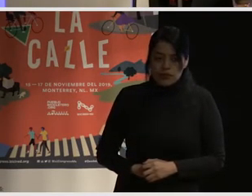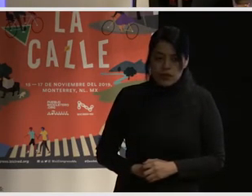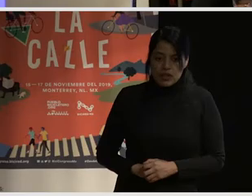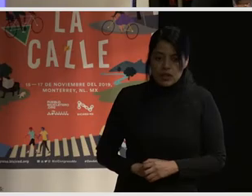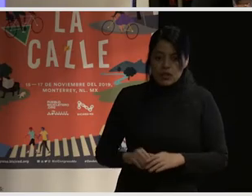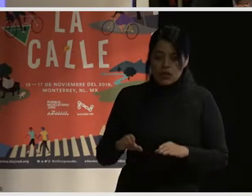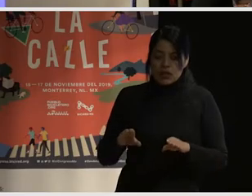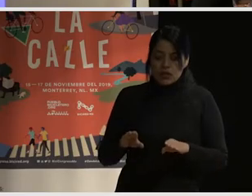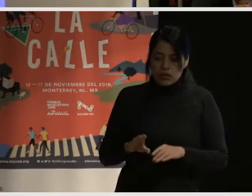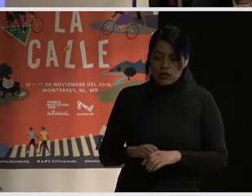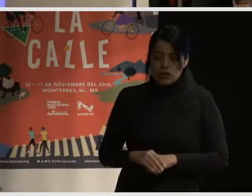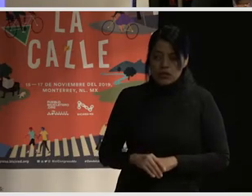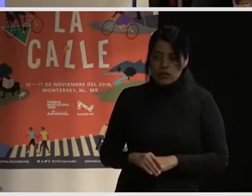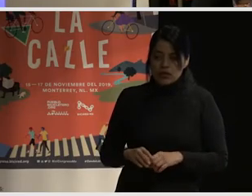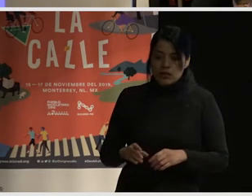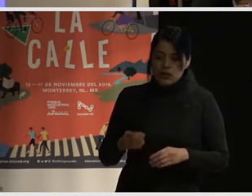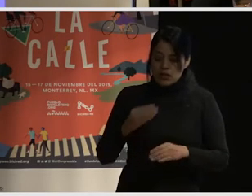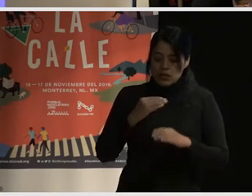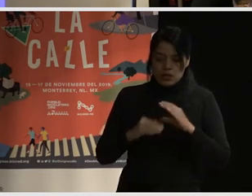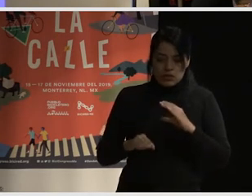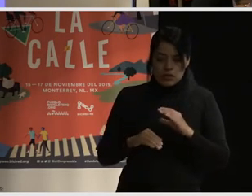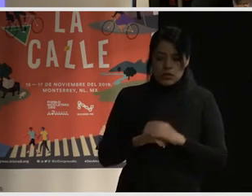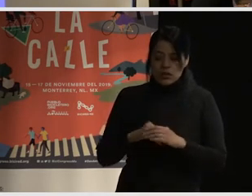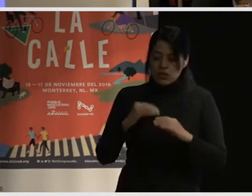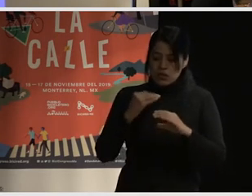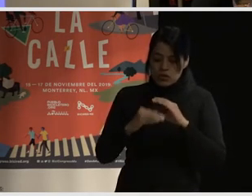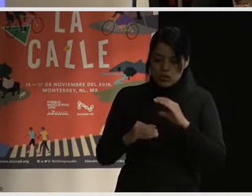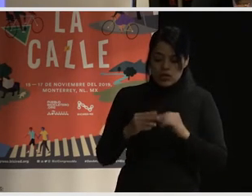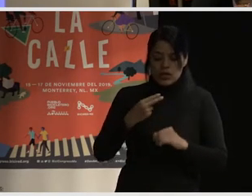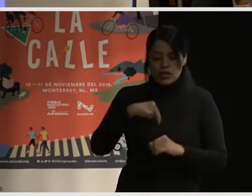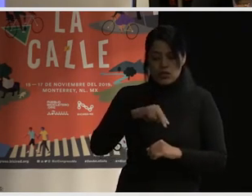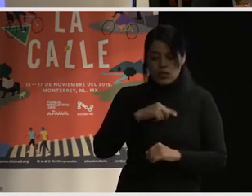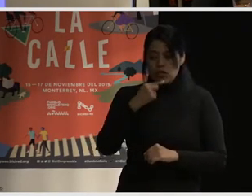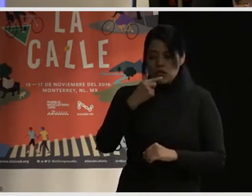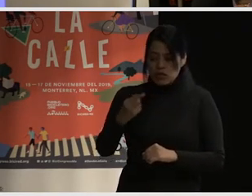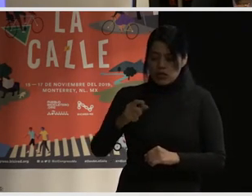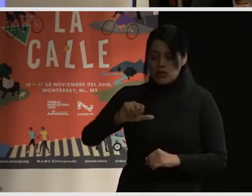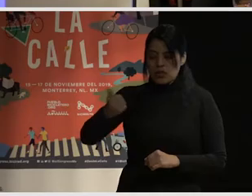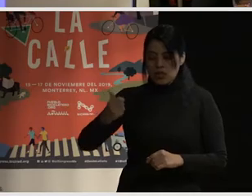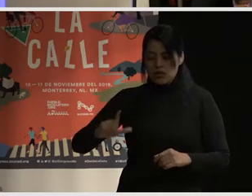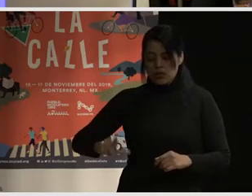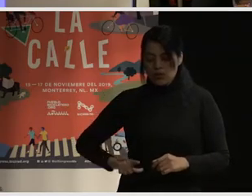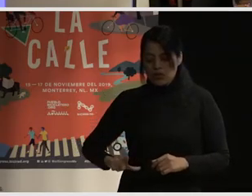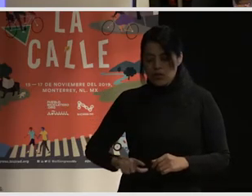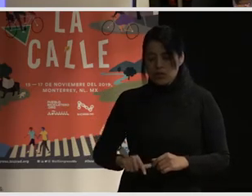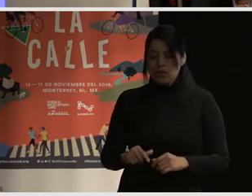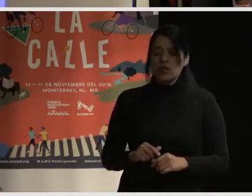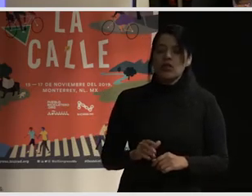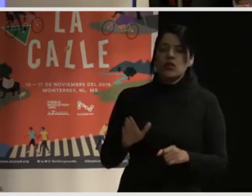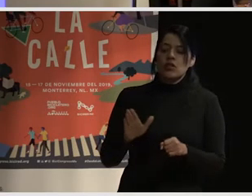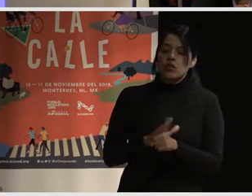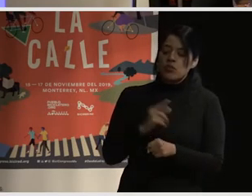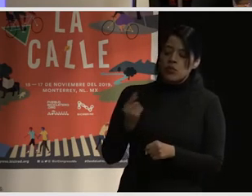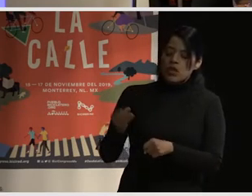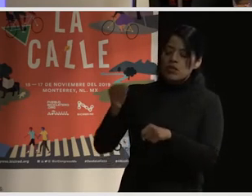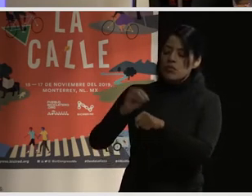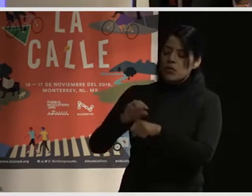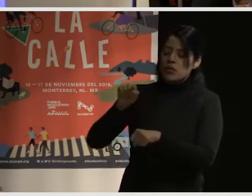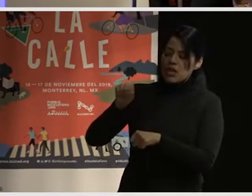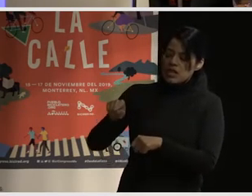regresar el vino como ya dijimos los mensajes que dan los mensajes que daríamos pues sería antes que darle un mensaje pues porque llegaron ahí más bien sería